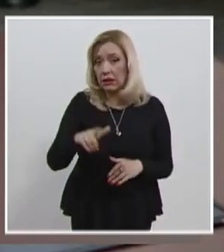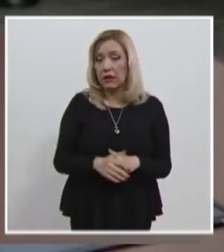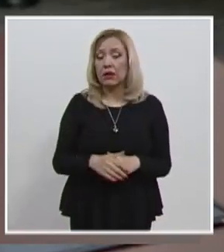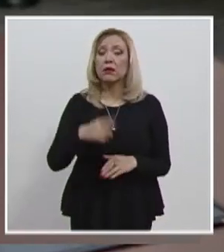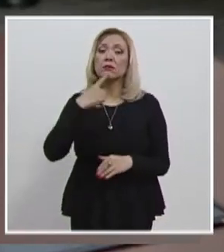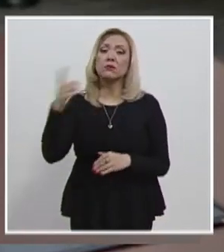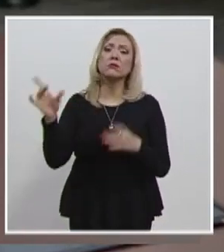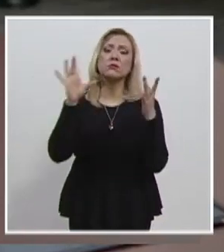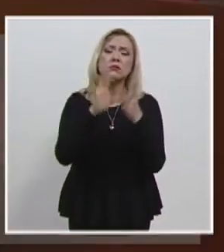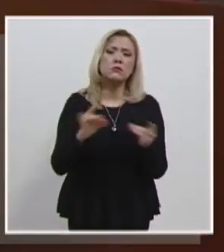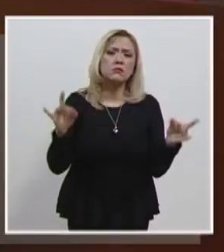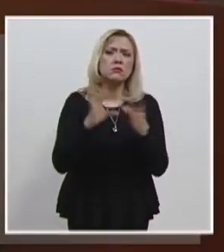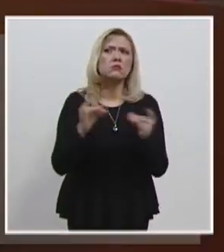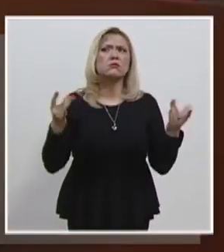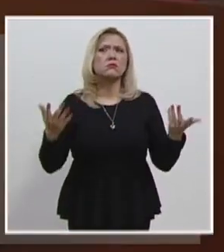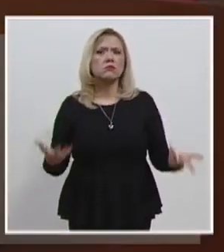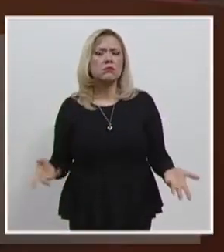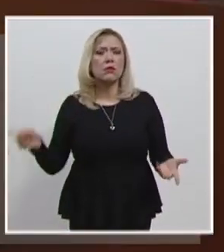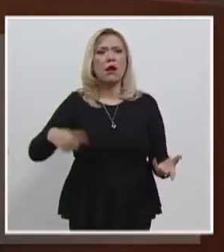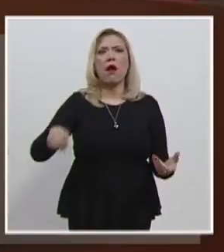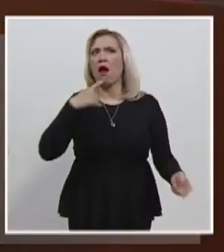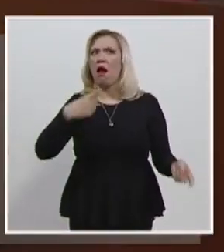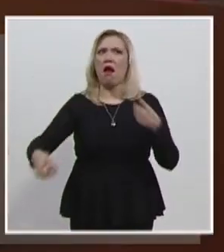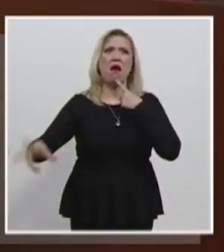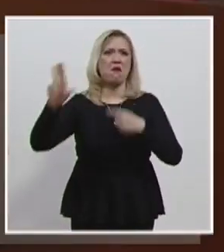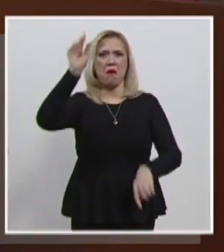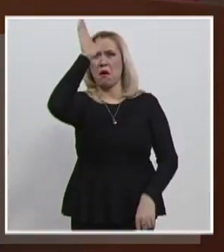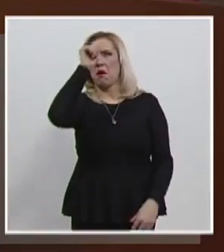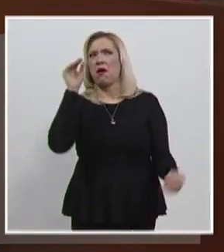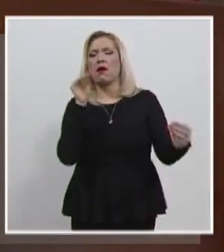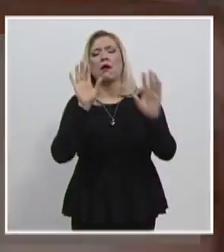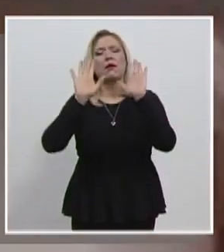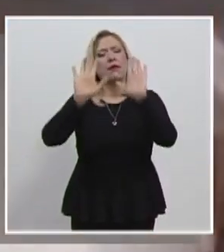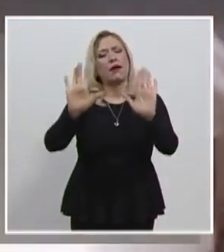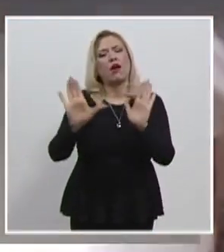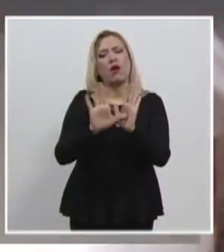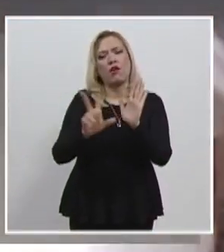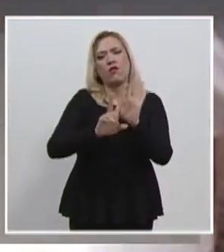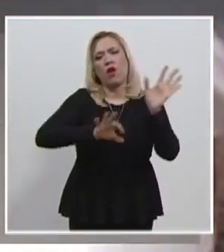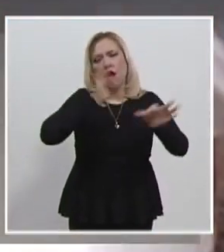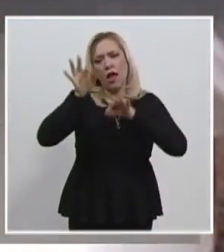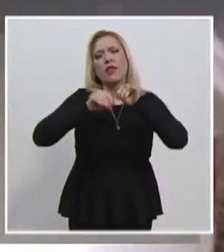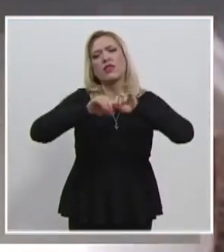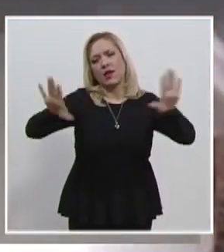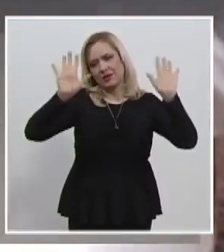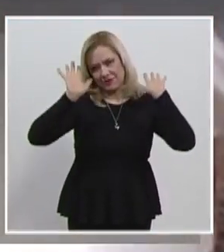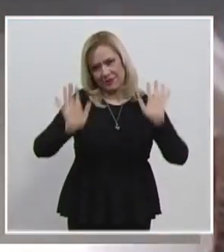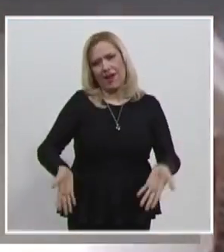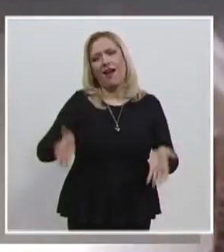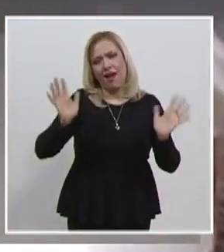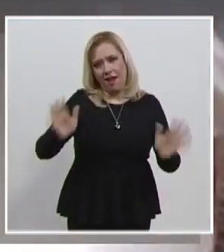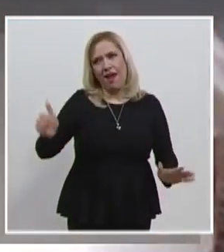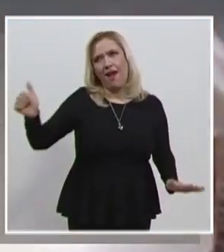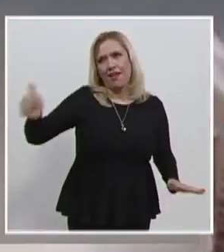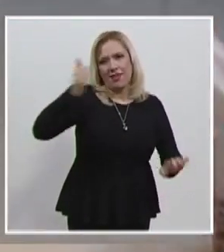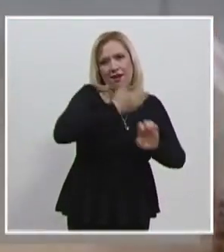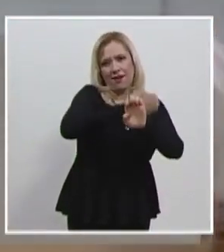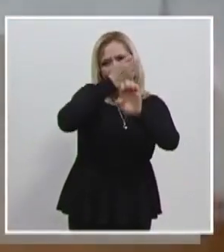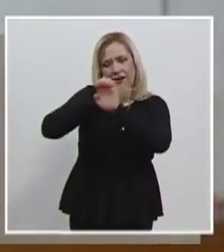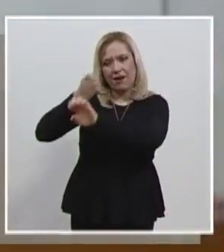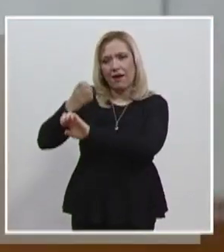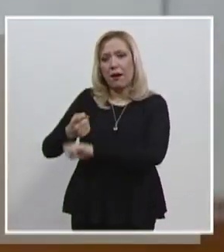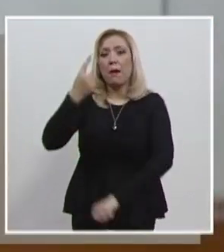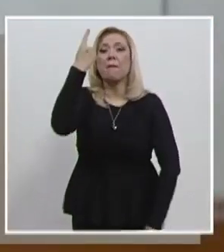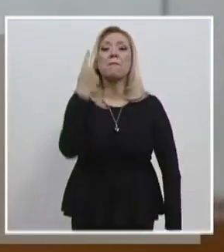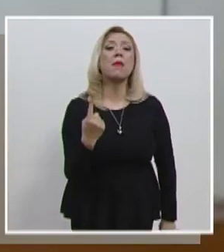explicó que contrario a lo alegado por el promovente la convocatoria fue emitida por el consejo local y publicado desde el 1